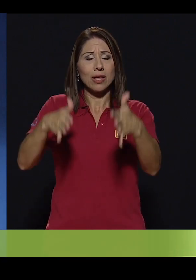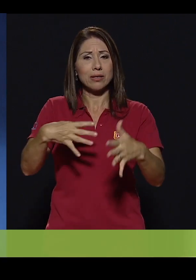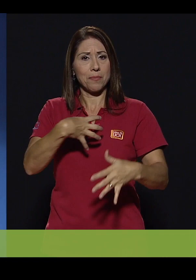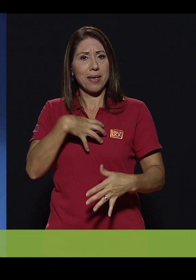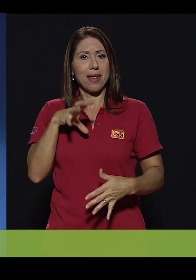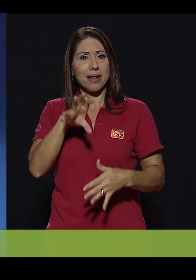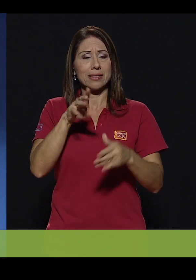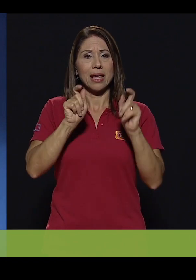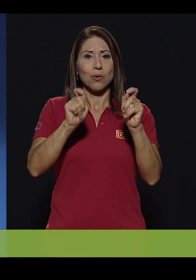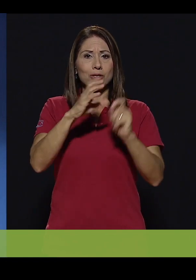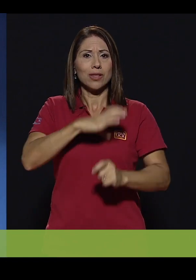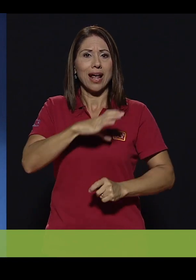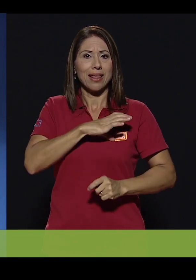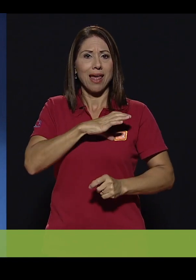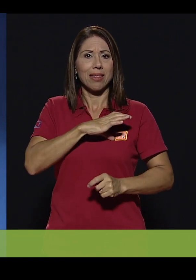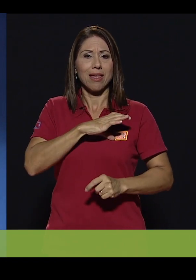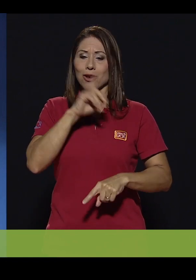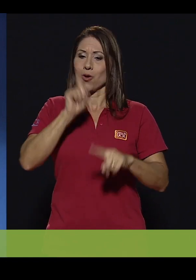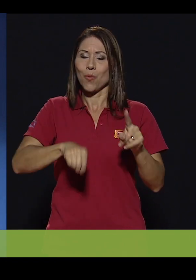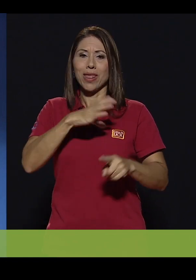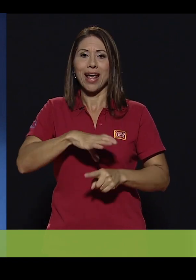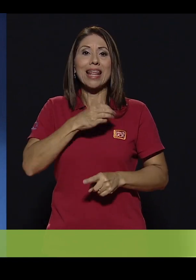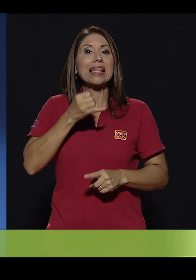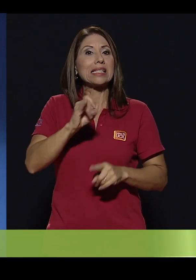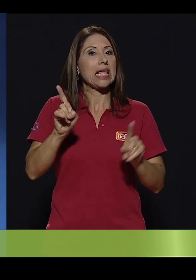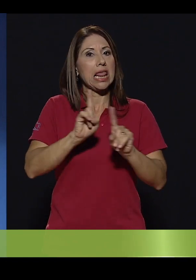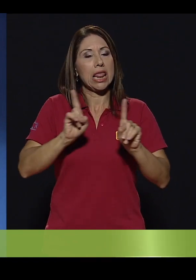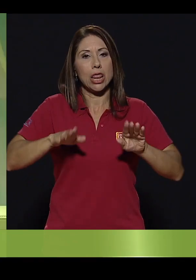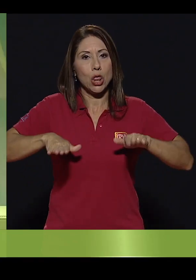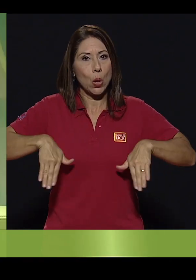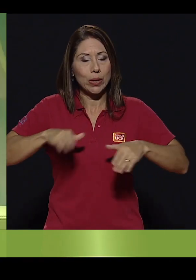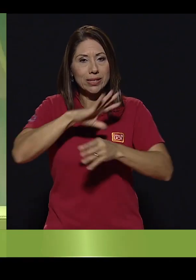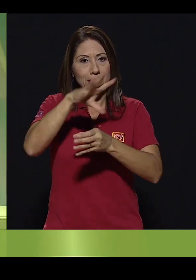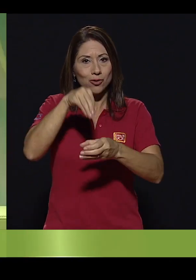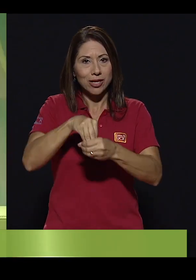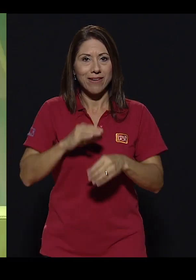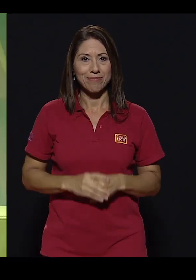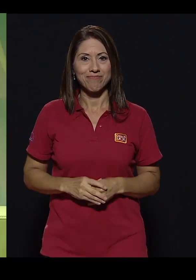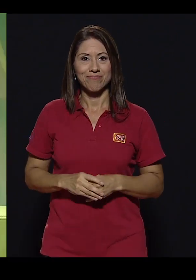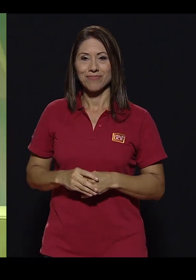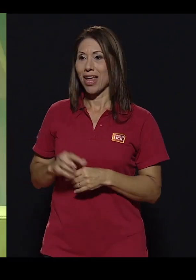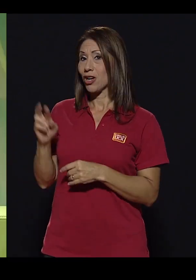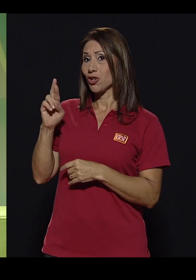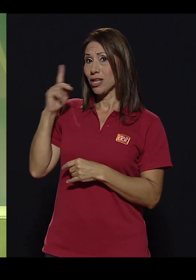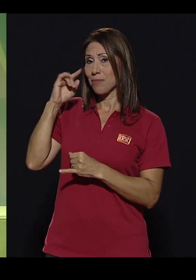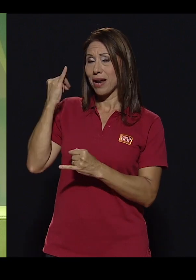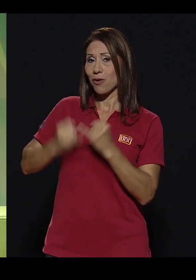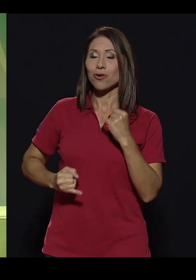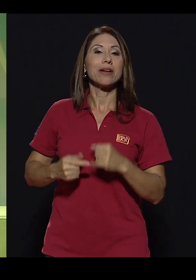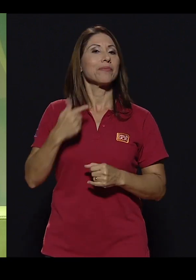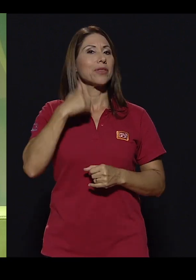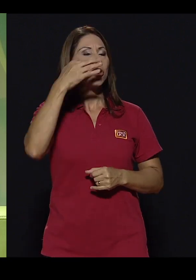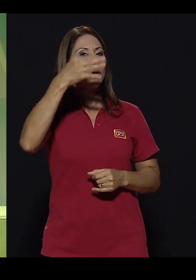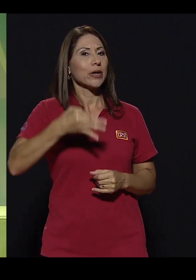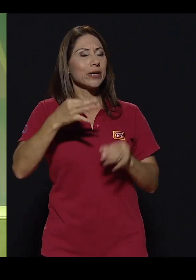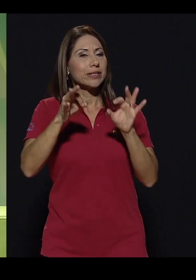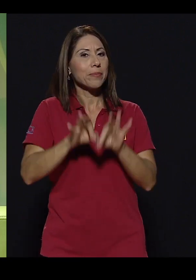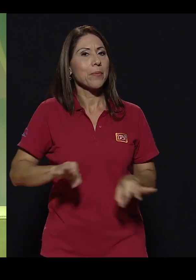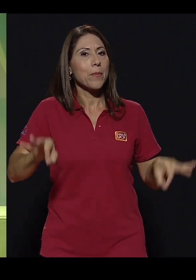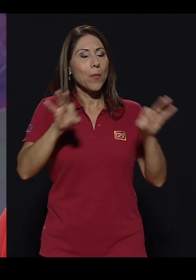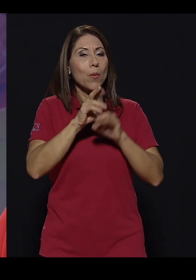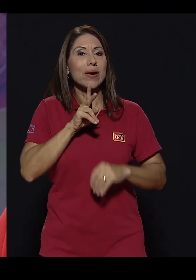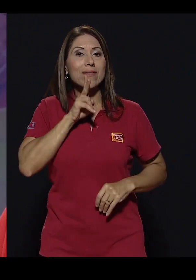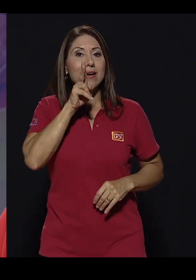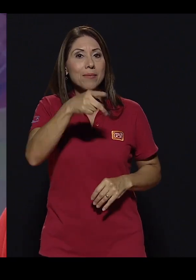una educación de calidad y una educación no puede ser de calidad si no es inclusiva y entonces para concluir yo creo que es importante que